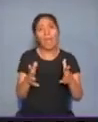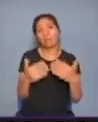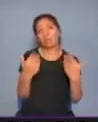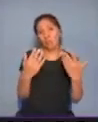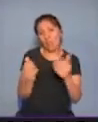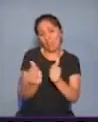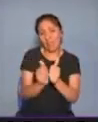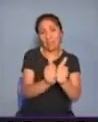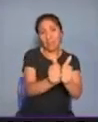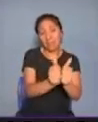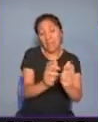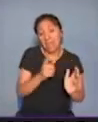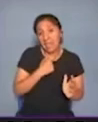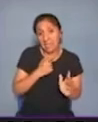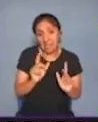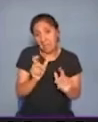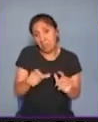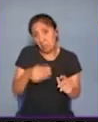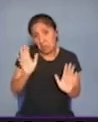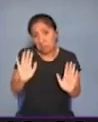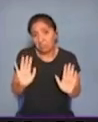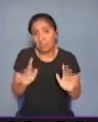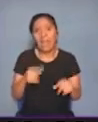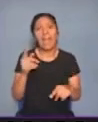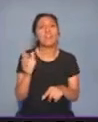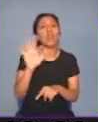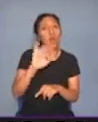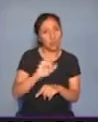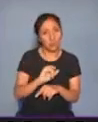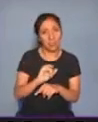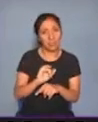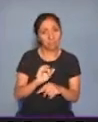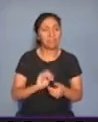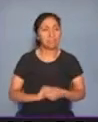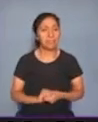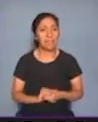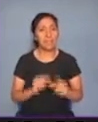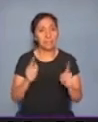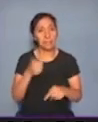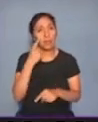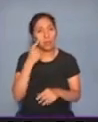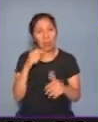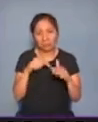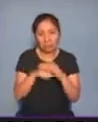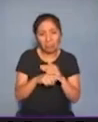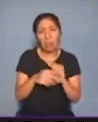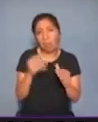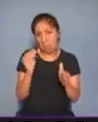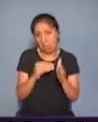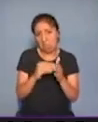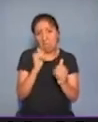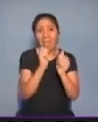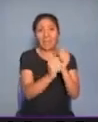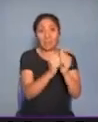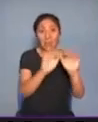a las personas que adquieran el calendario este día a día Y que aparte este bueno conozcan un poco más de la historia